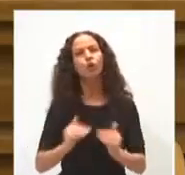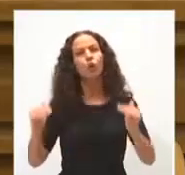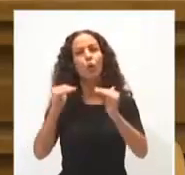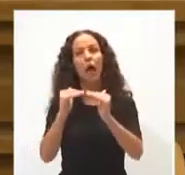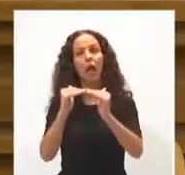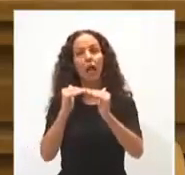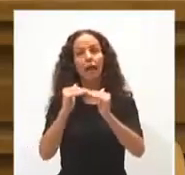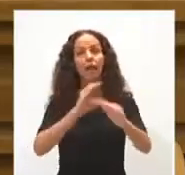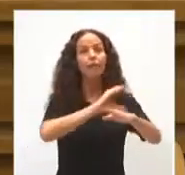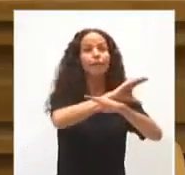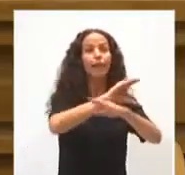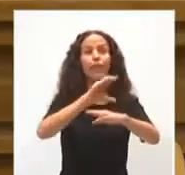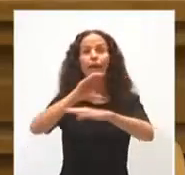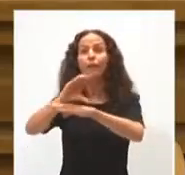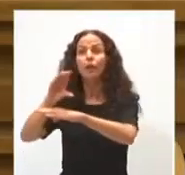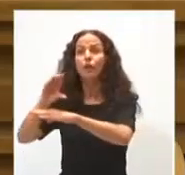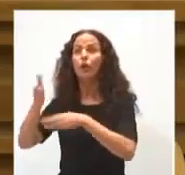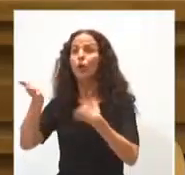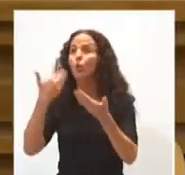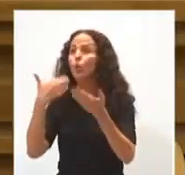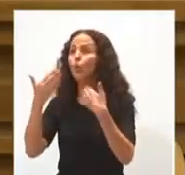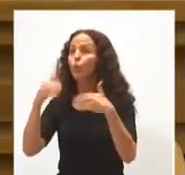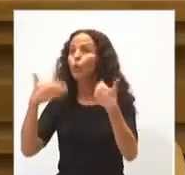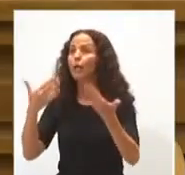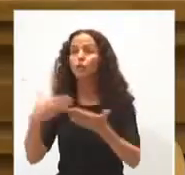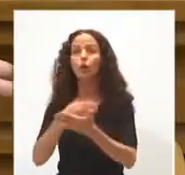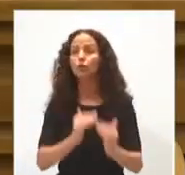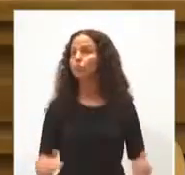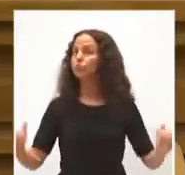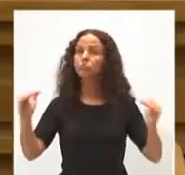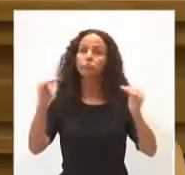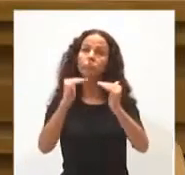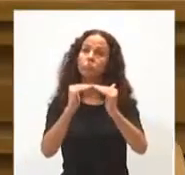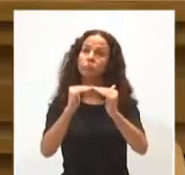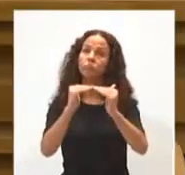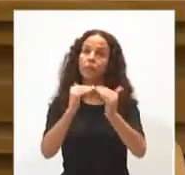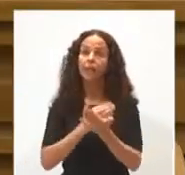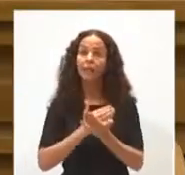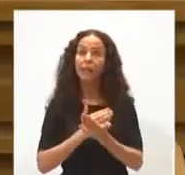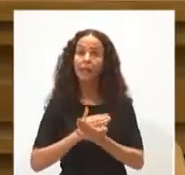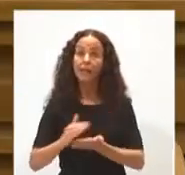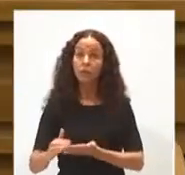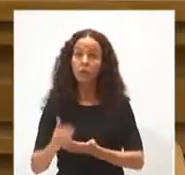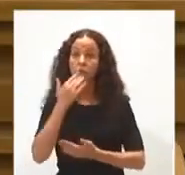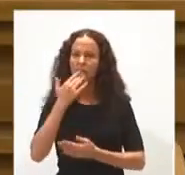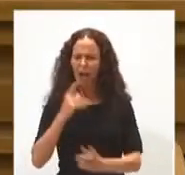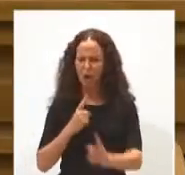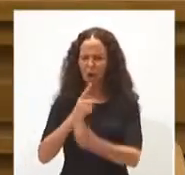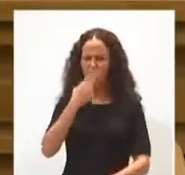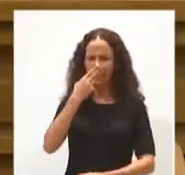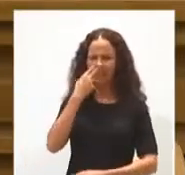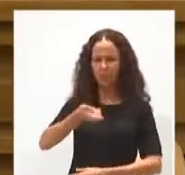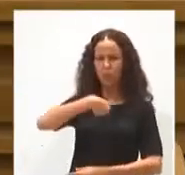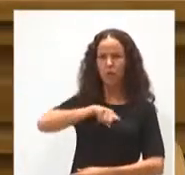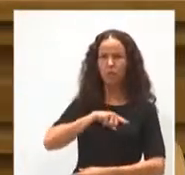financiación no tiene más el multilateral el resto en la medida en que vaya en contra de nuestros intereses como comprenderán no